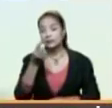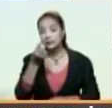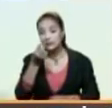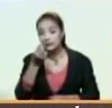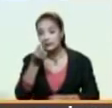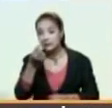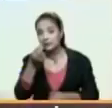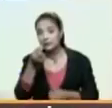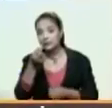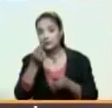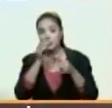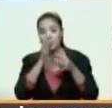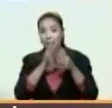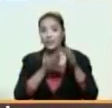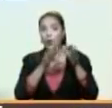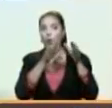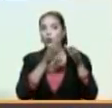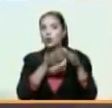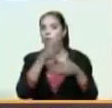de un cartel.